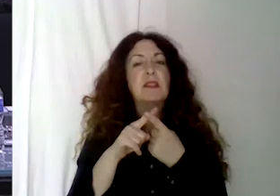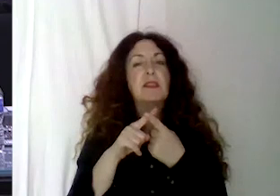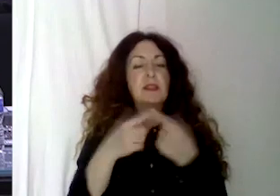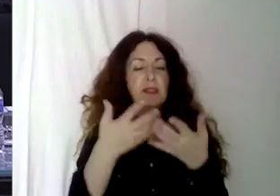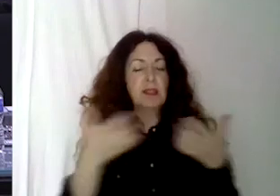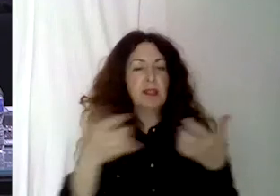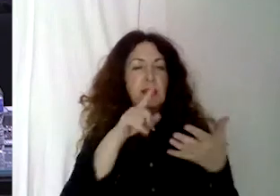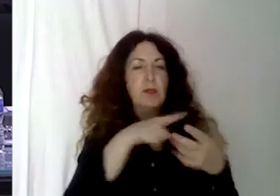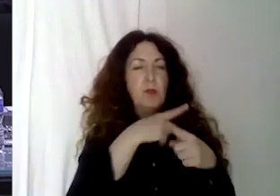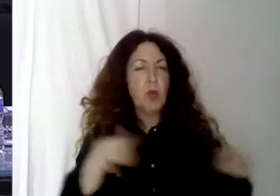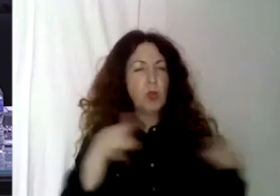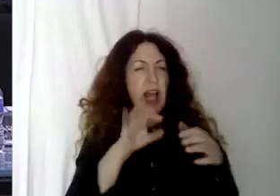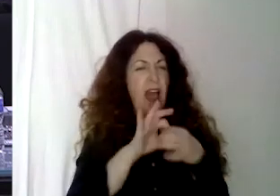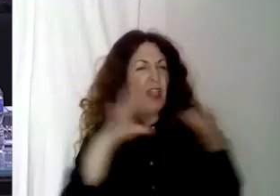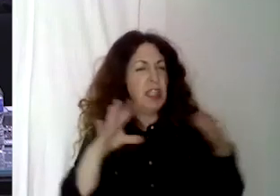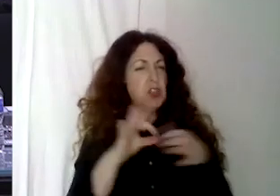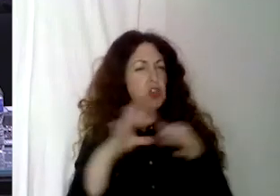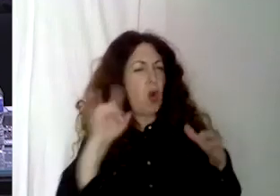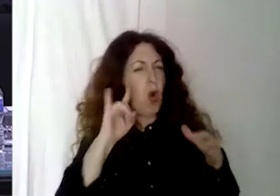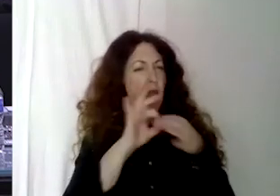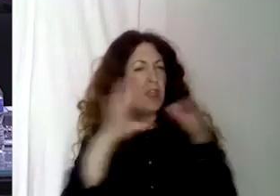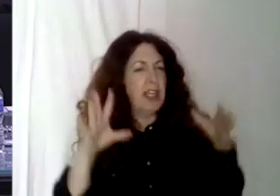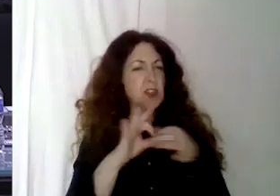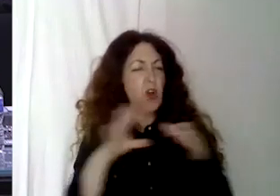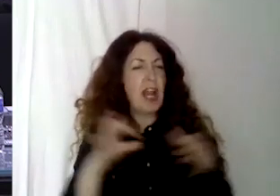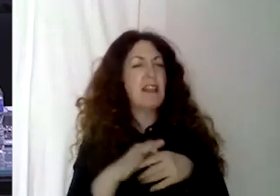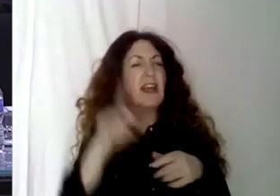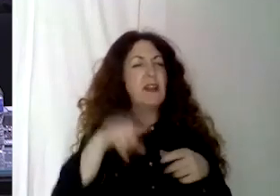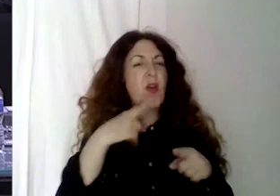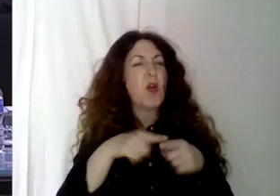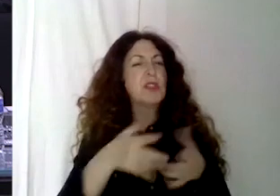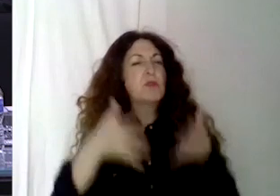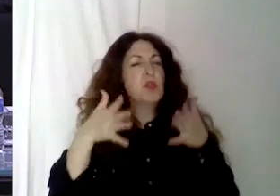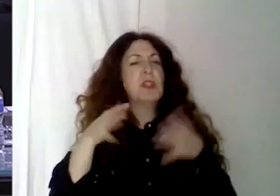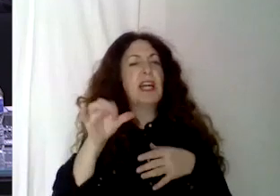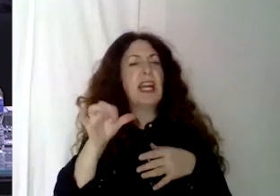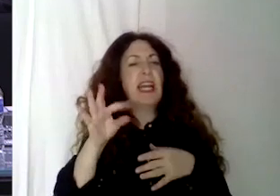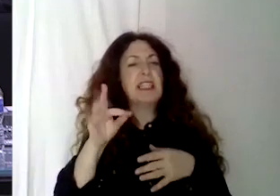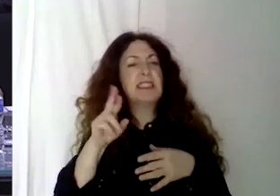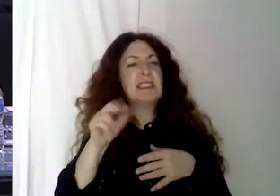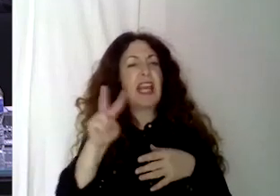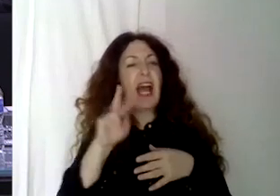Empiezan las famosas disonancias. Eso que tanto le gustaba a Stravinsky. Esa idea de que de una música